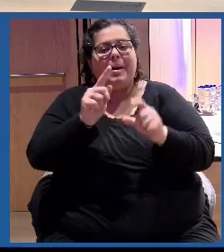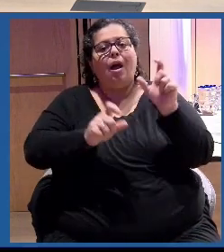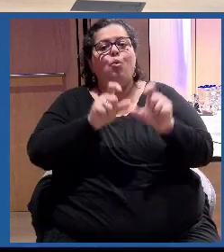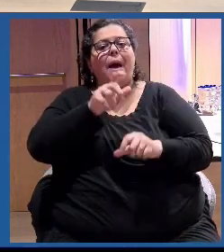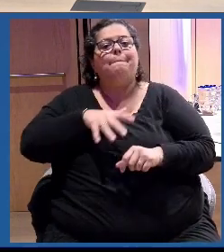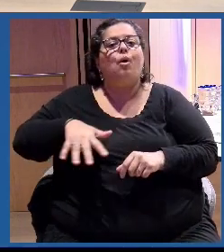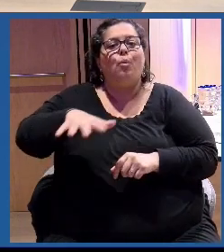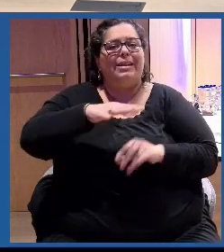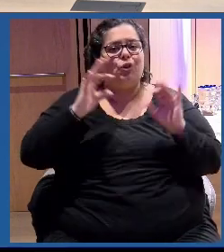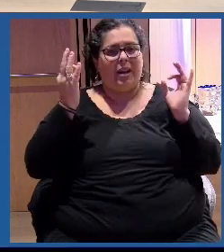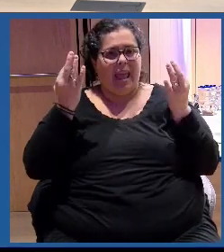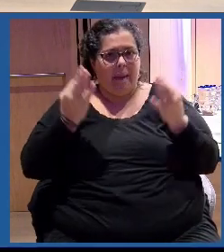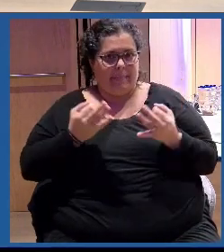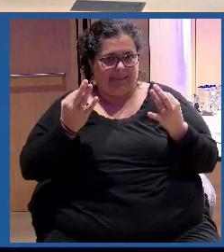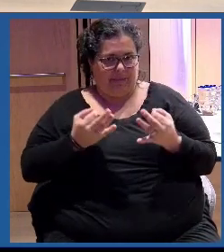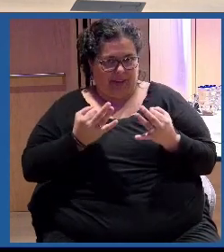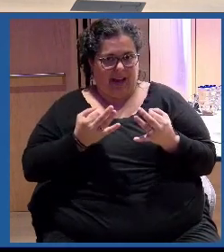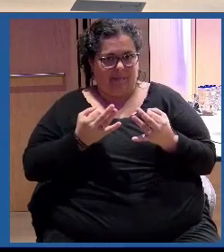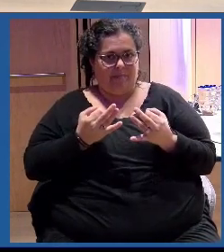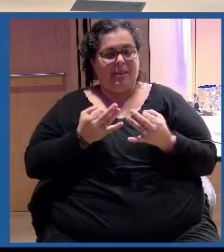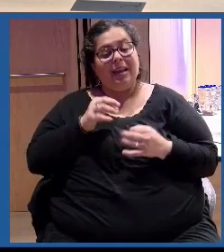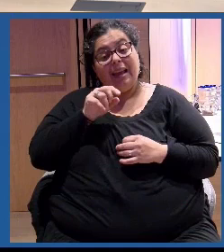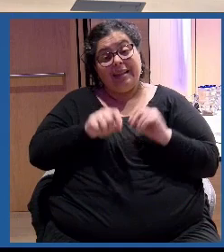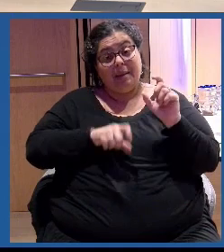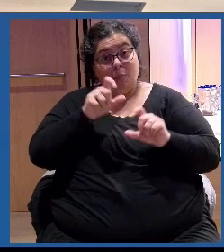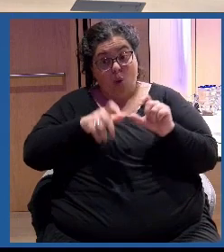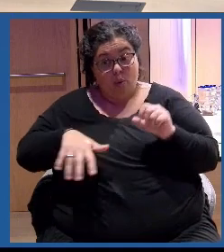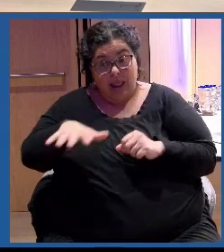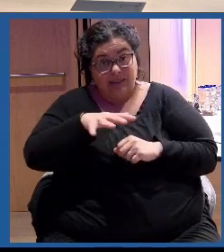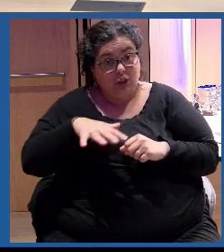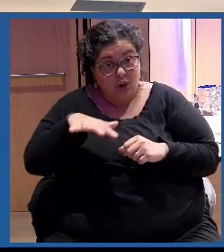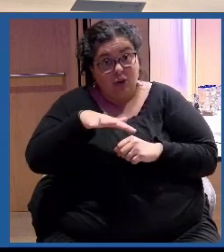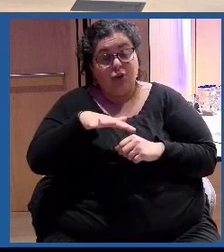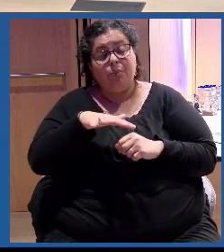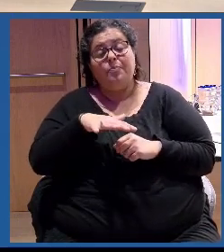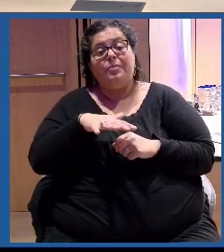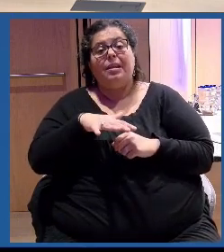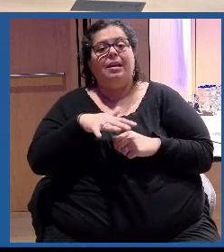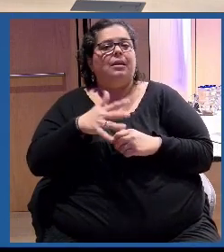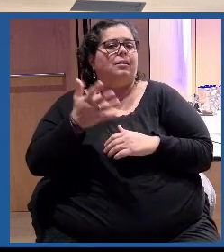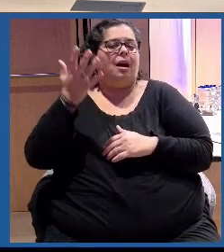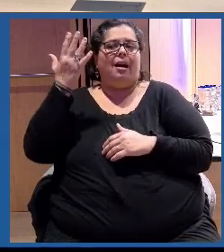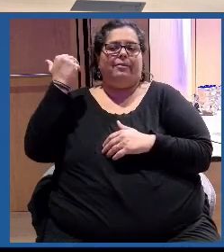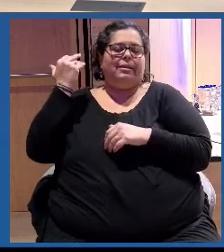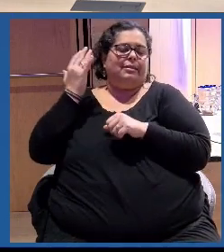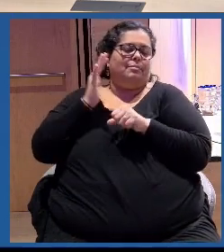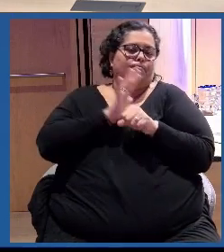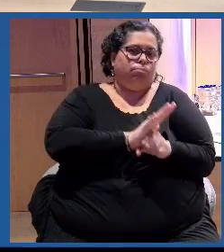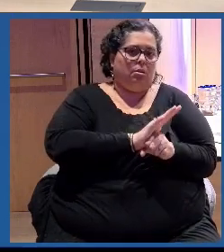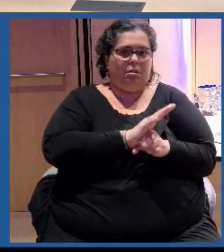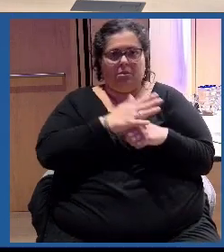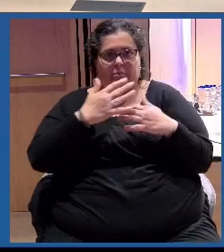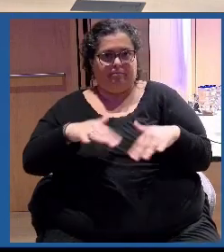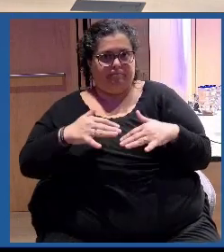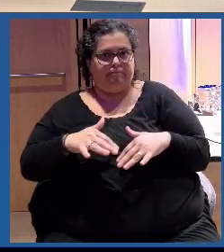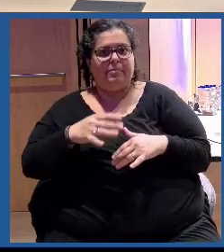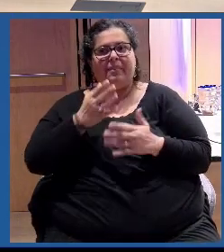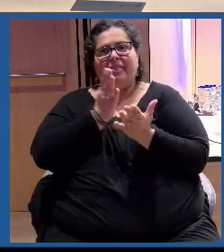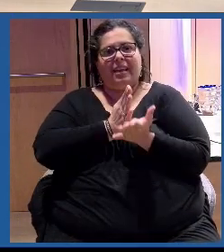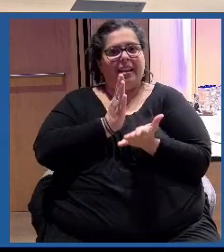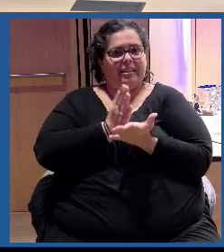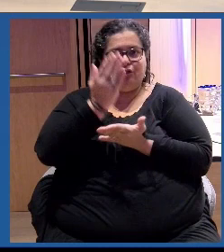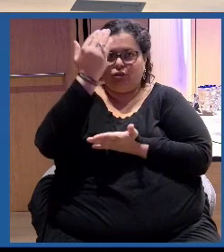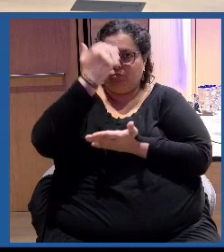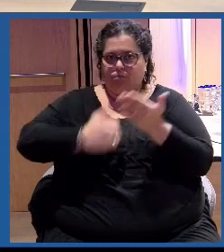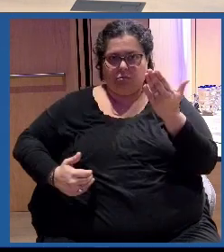población específica donde esta población ha sido vulnerada en sus